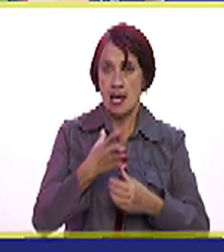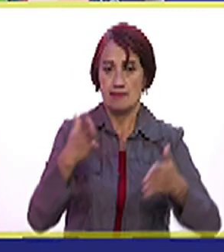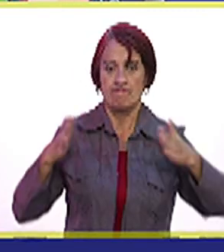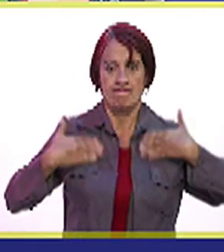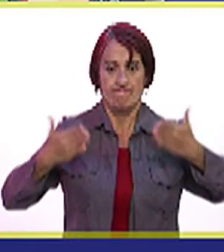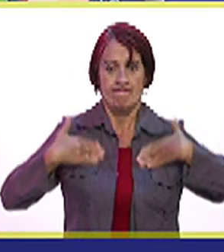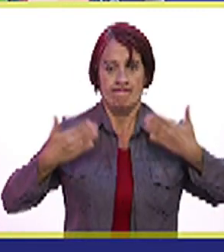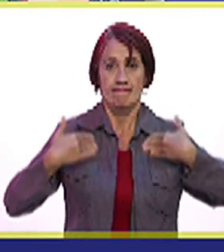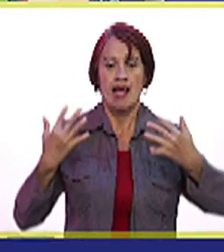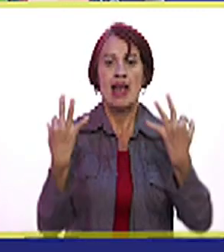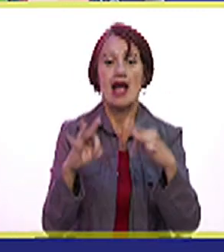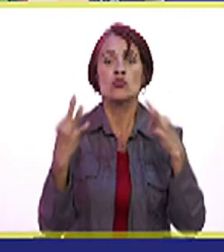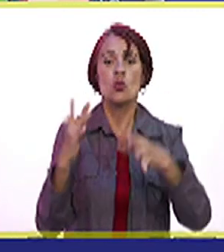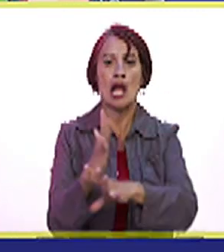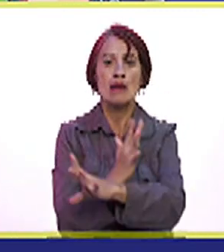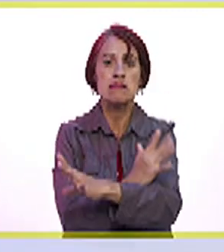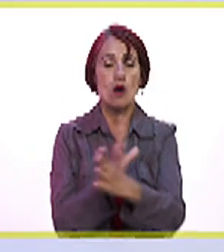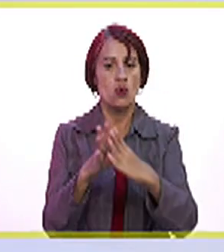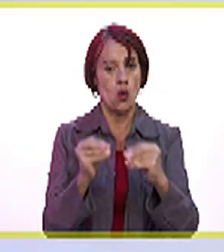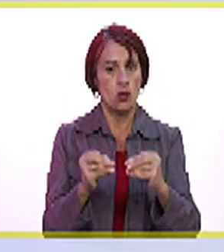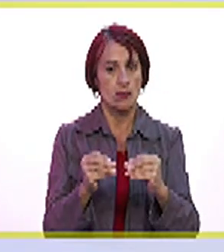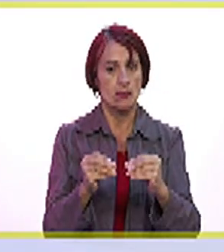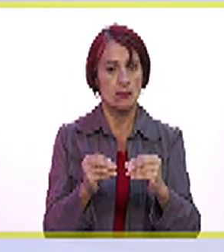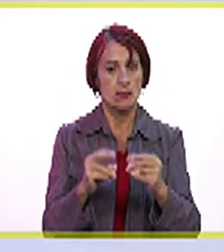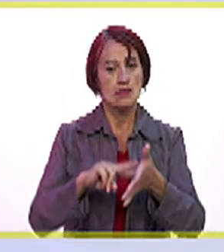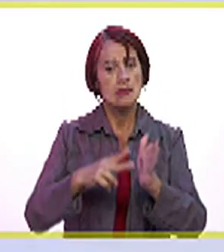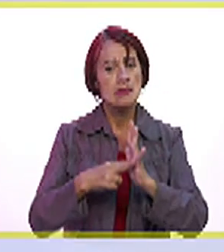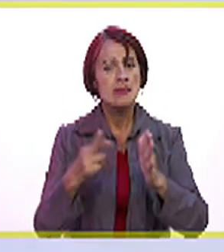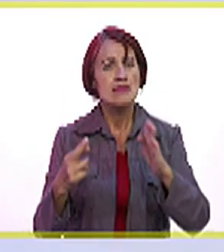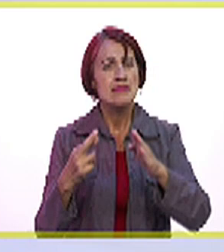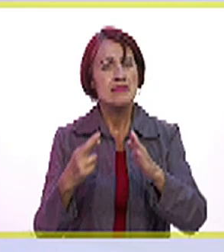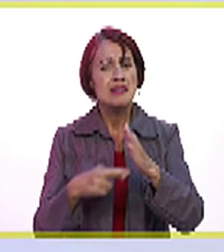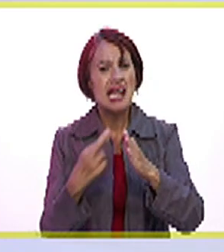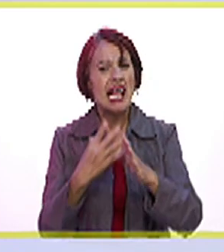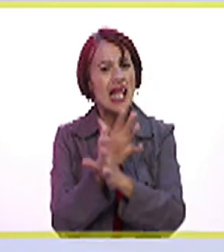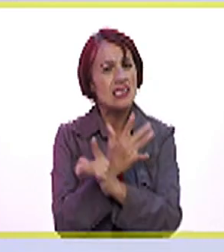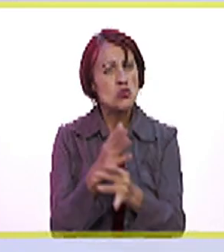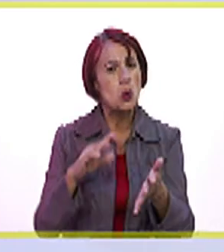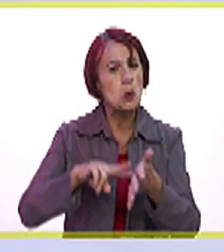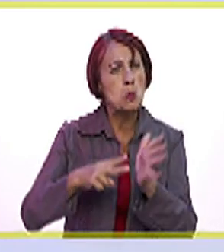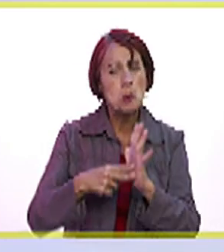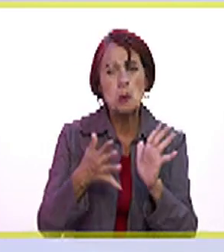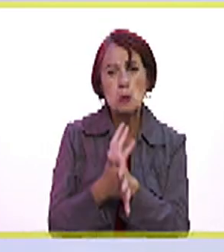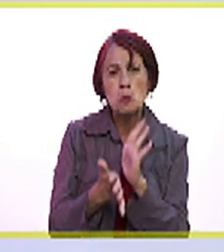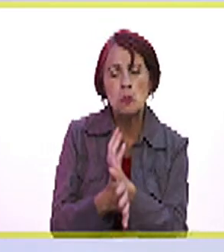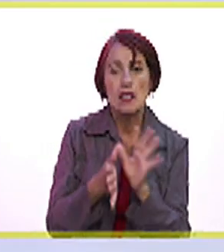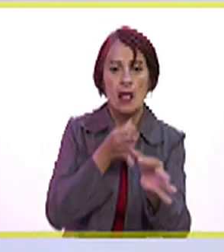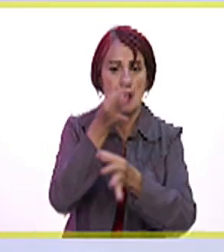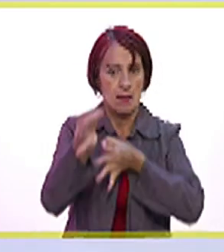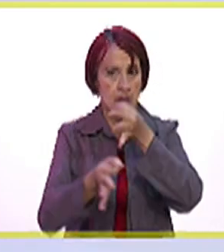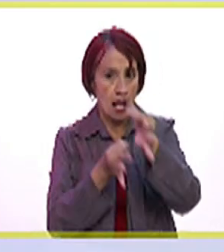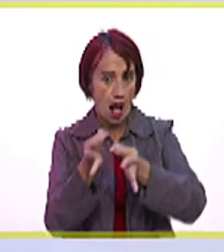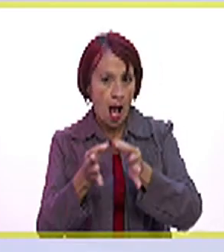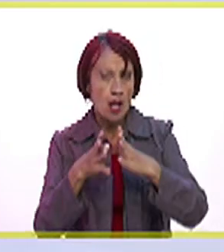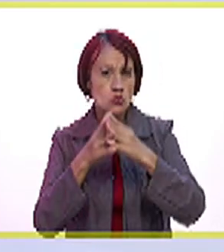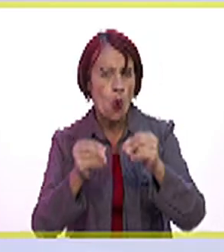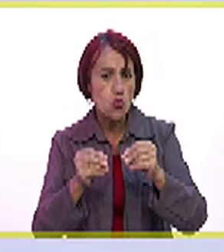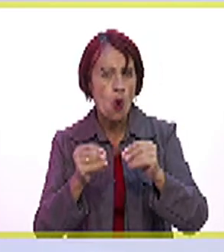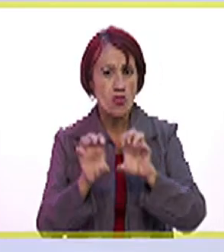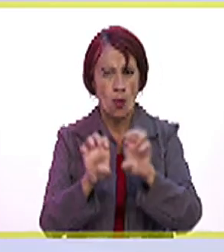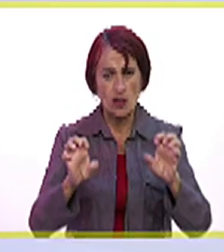la naturaleza. ¿Qué es la recreación? Antes, en el primer momento, les había hablado que la educación